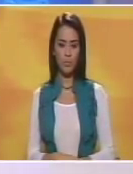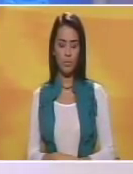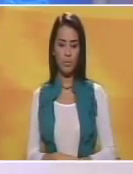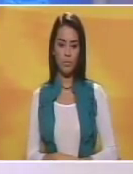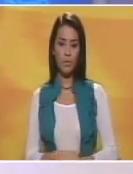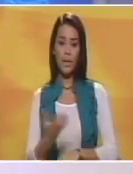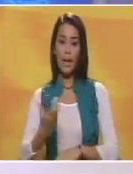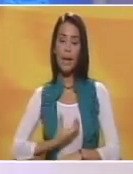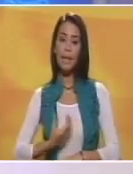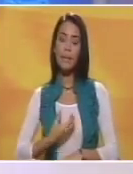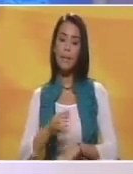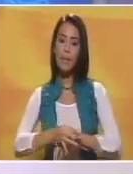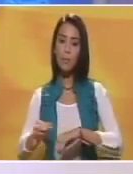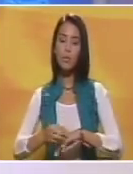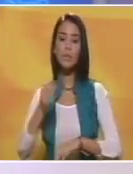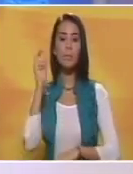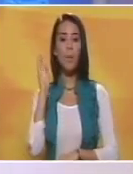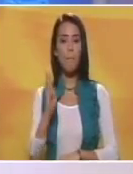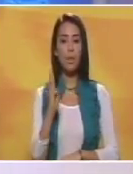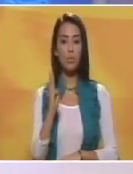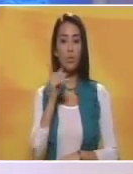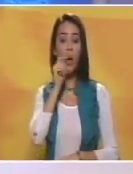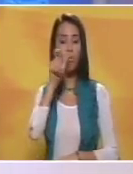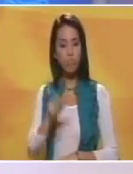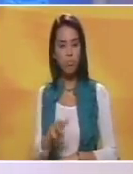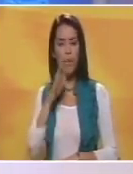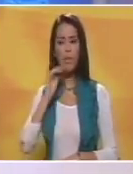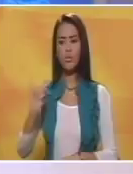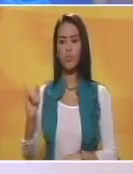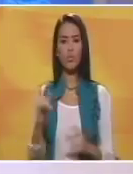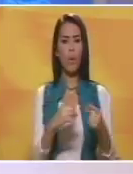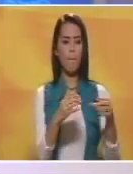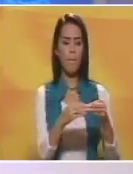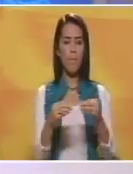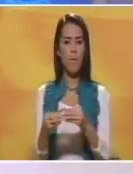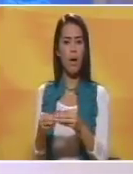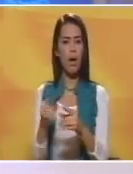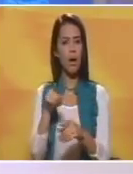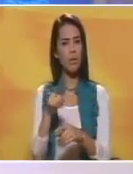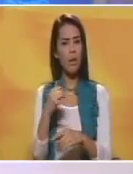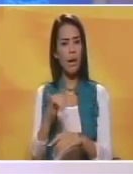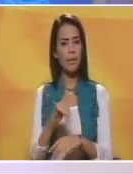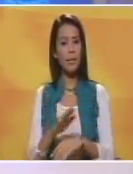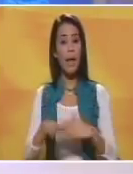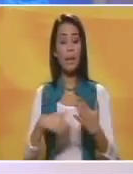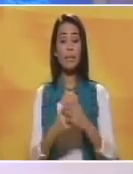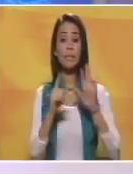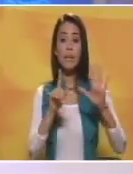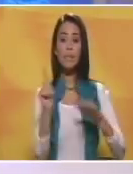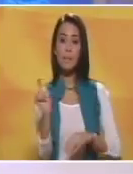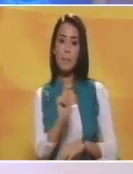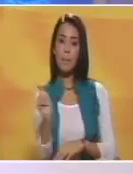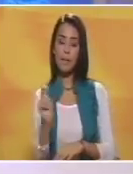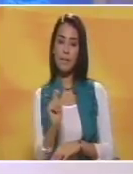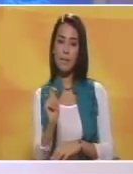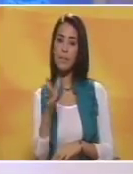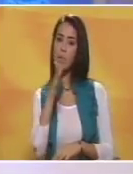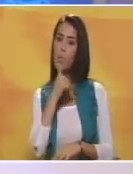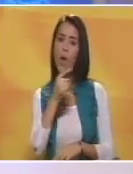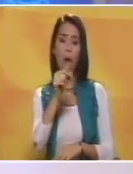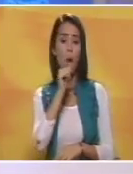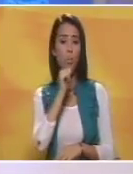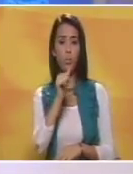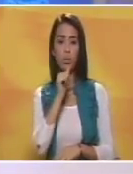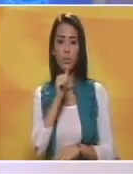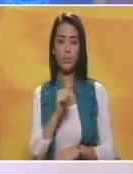El alcalde del municipio de Baruta, Darwin González, denunció que varios sectores de la jurisdicción tienen hasta 6 meses sin suministro de agua